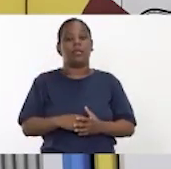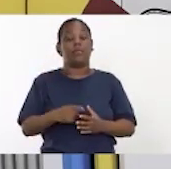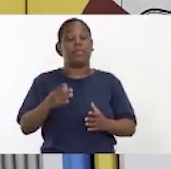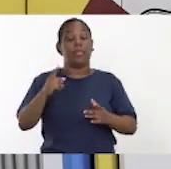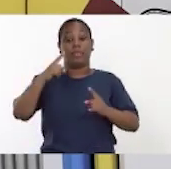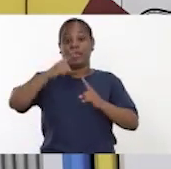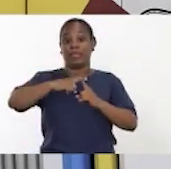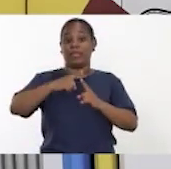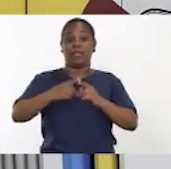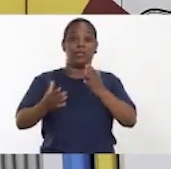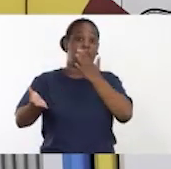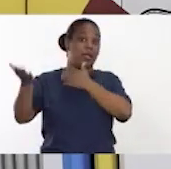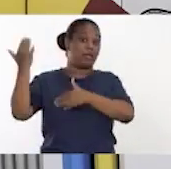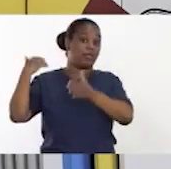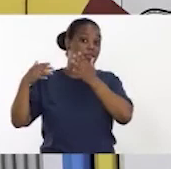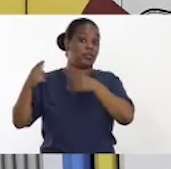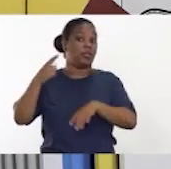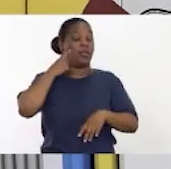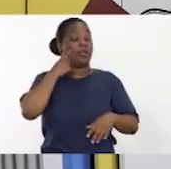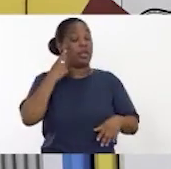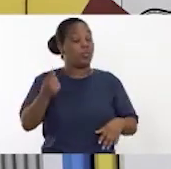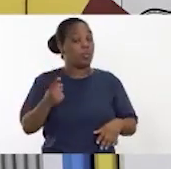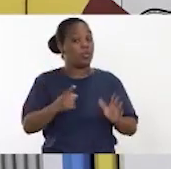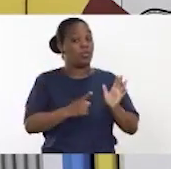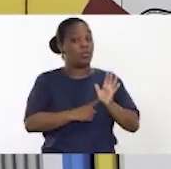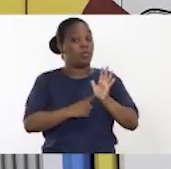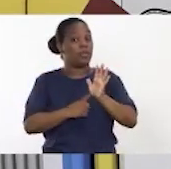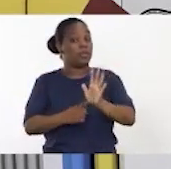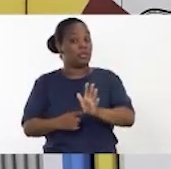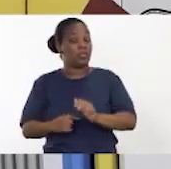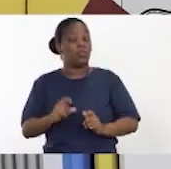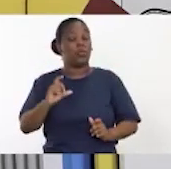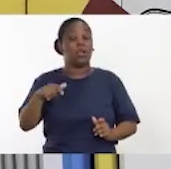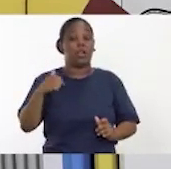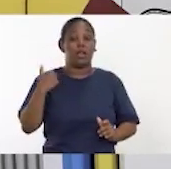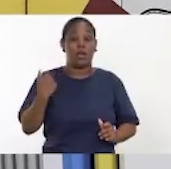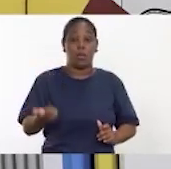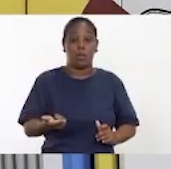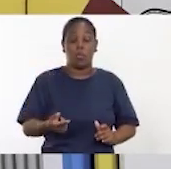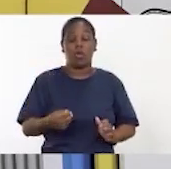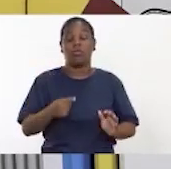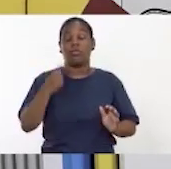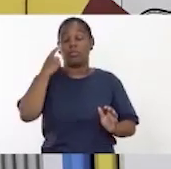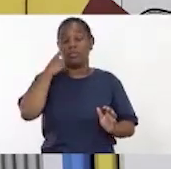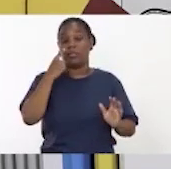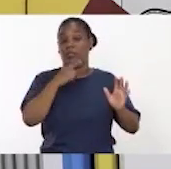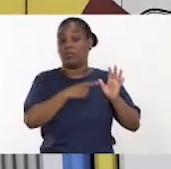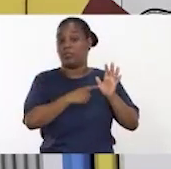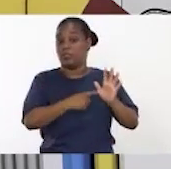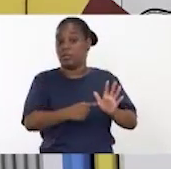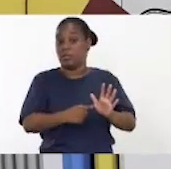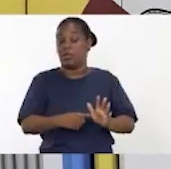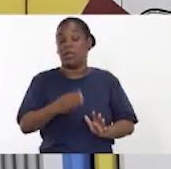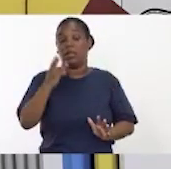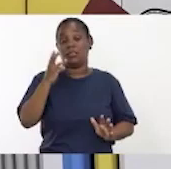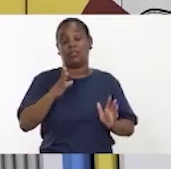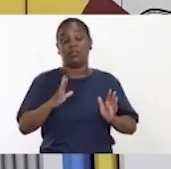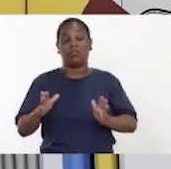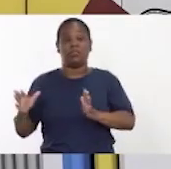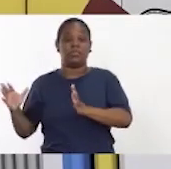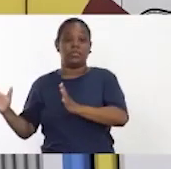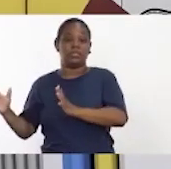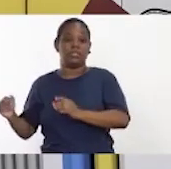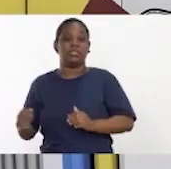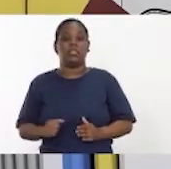tema anterior habíamos visto una presentación en la cual se representaban las 3